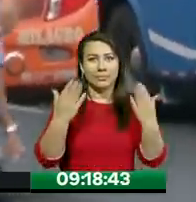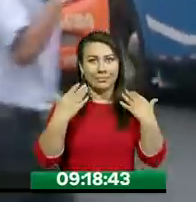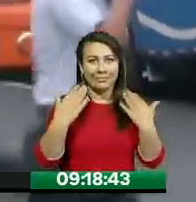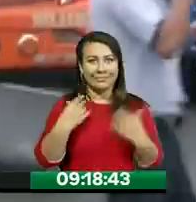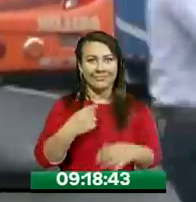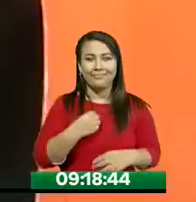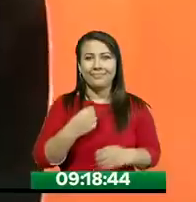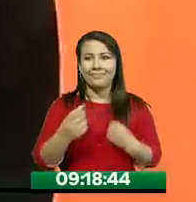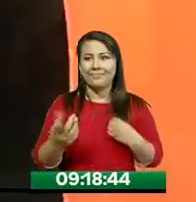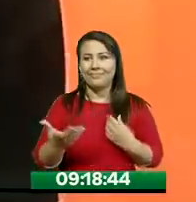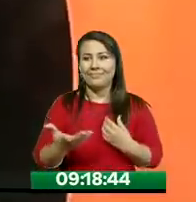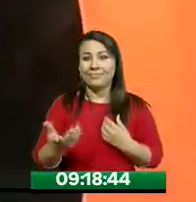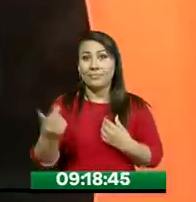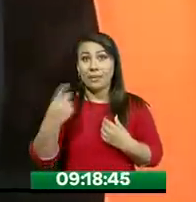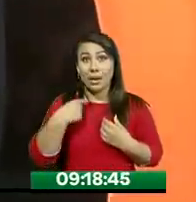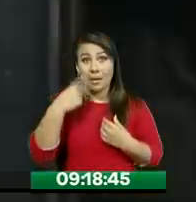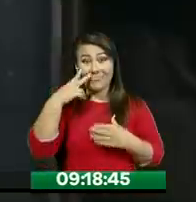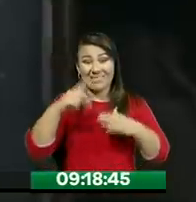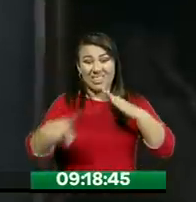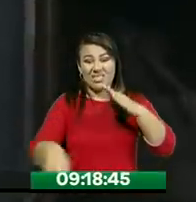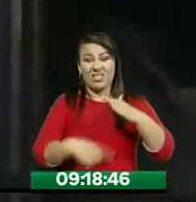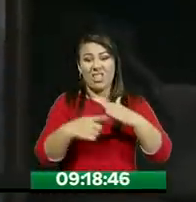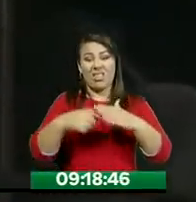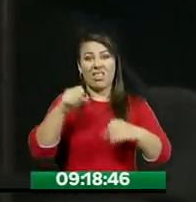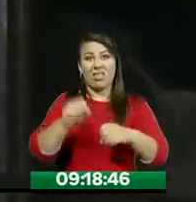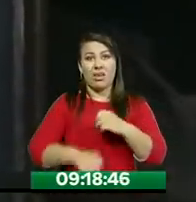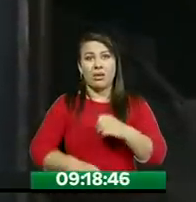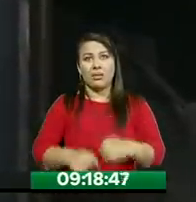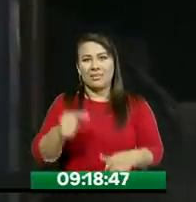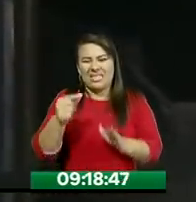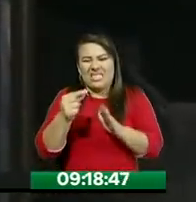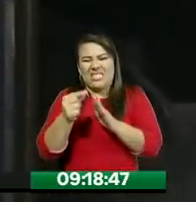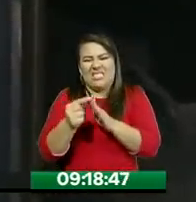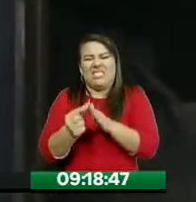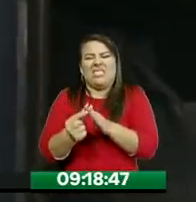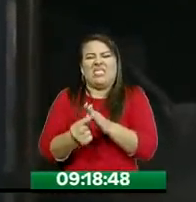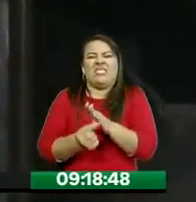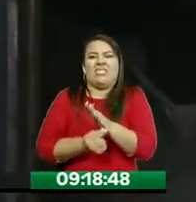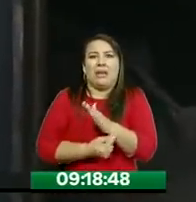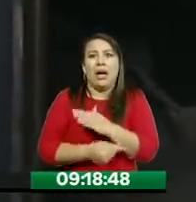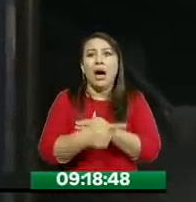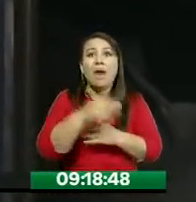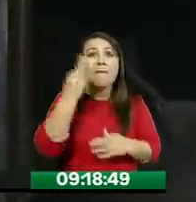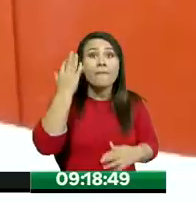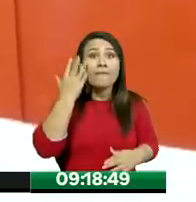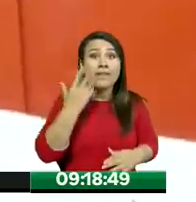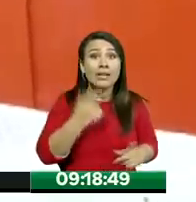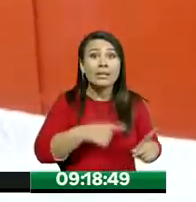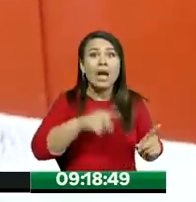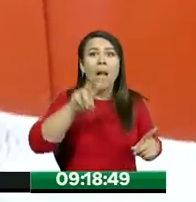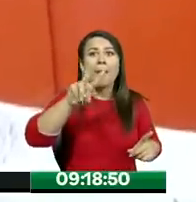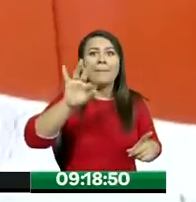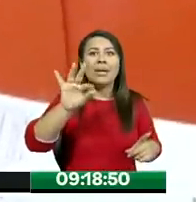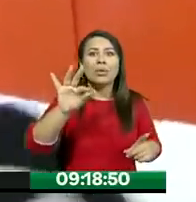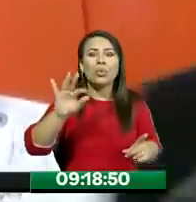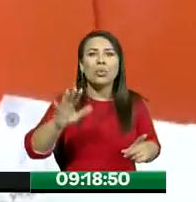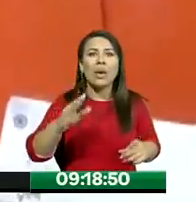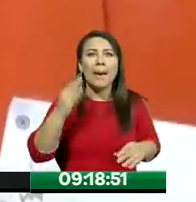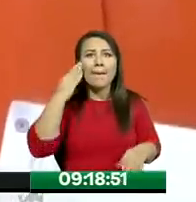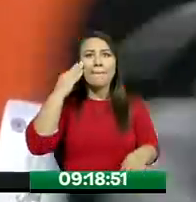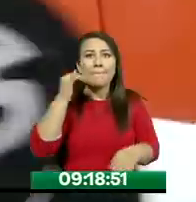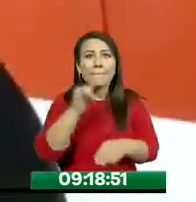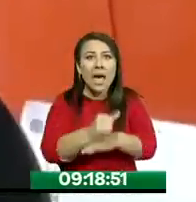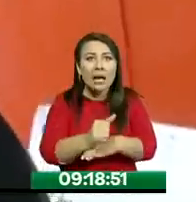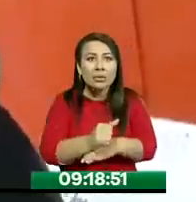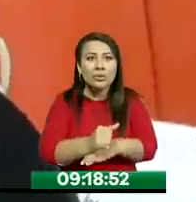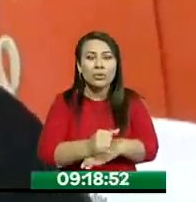comandos del Grupo de Intervención y Rescate, la primera parada Tambillo, en la parroquia de unos 500 habitantes, donde las necesidades se